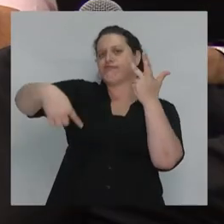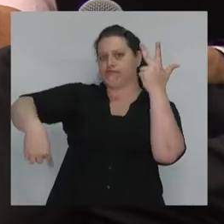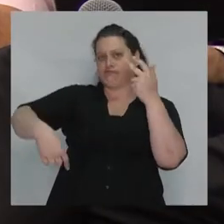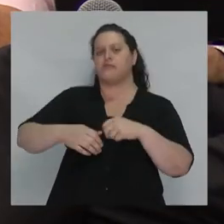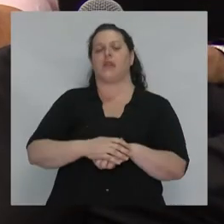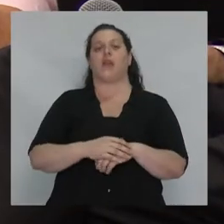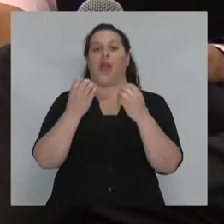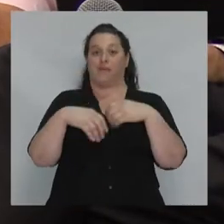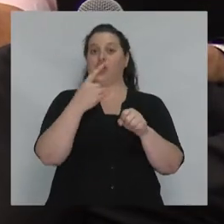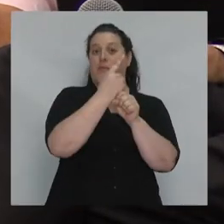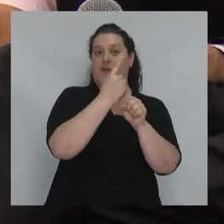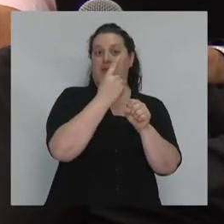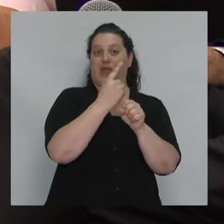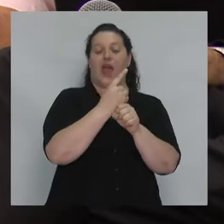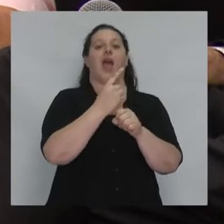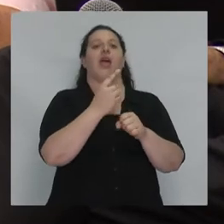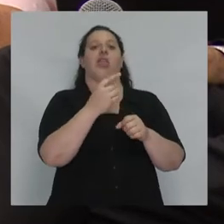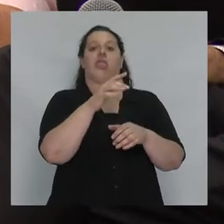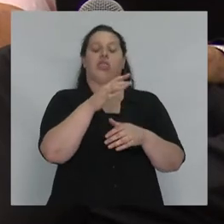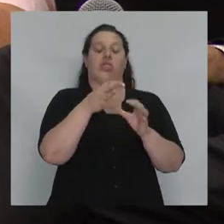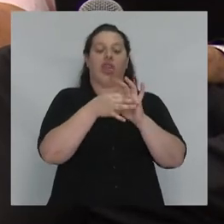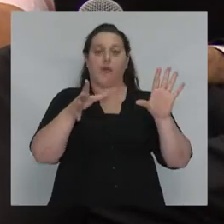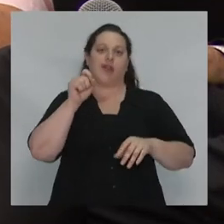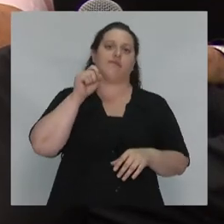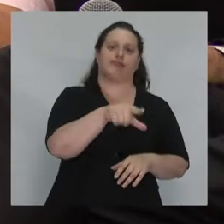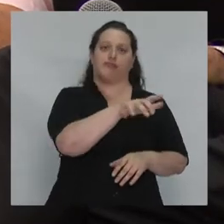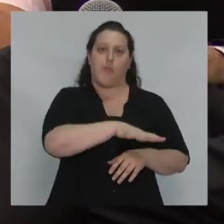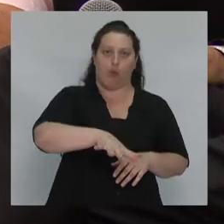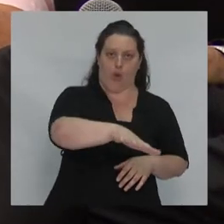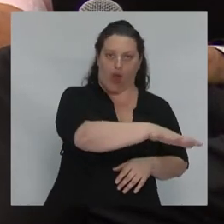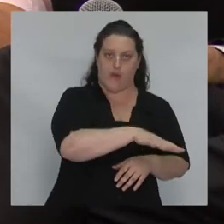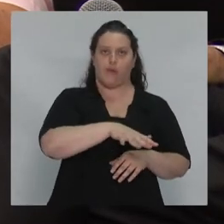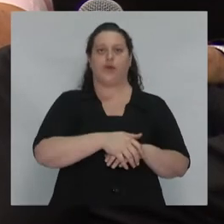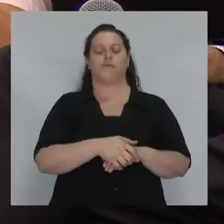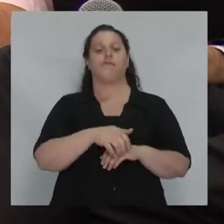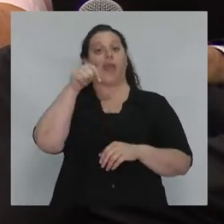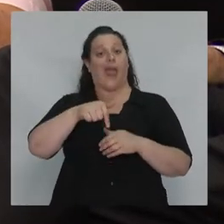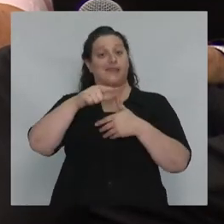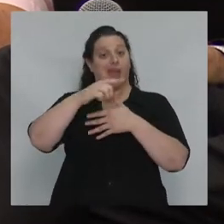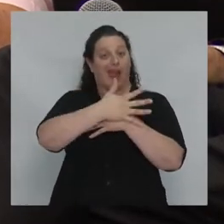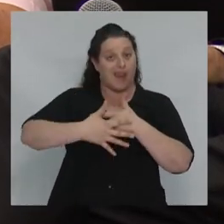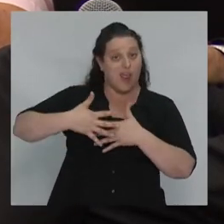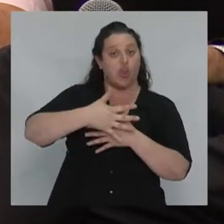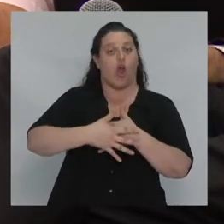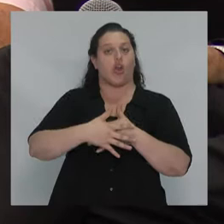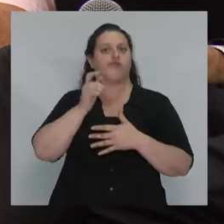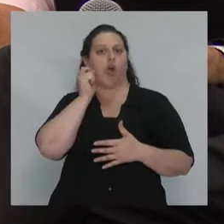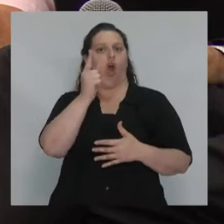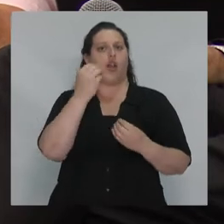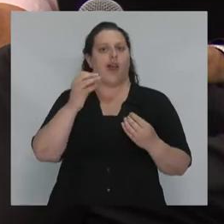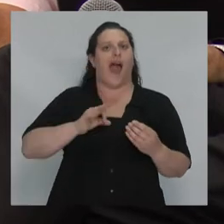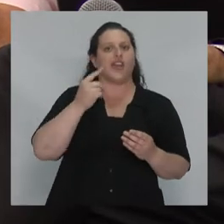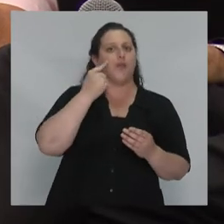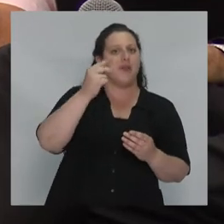primero, democracia del pueblo. Esta región logró en los años 70, después de